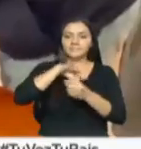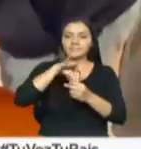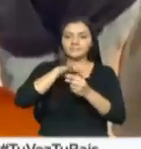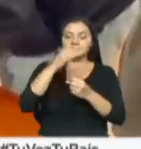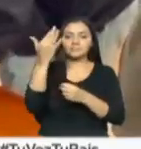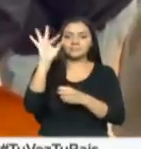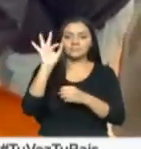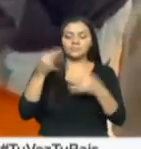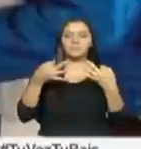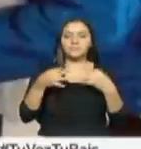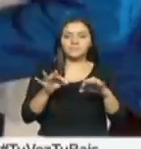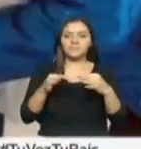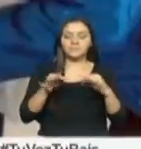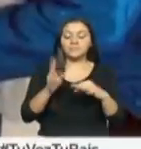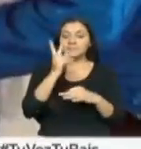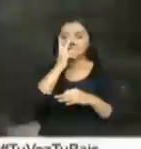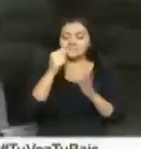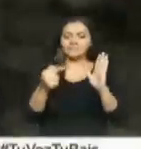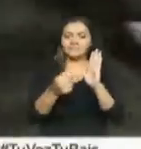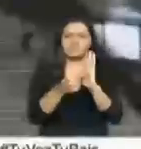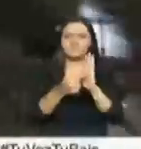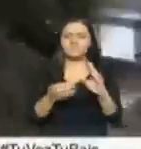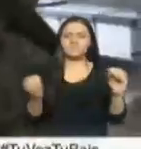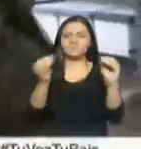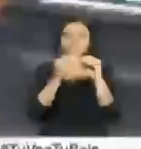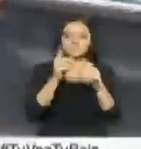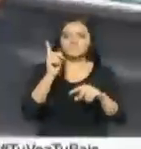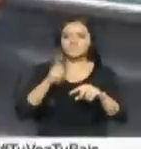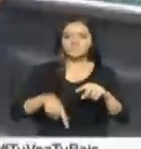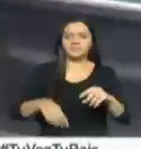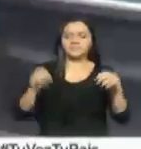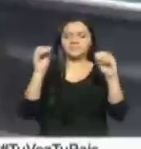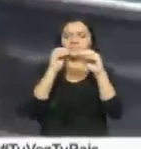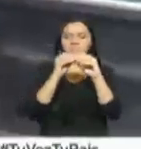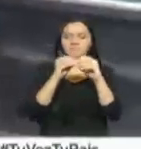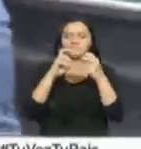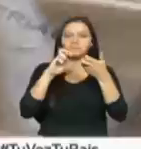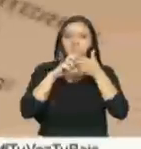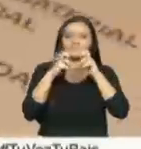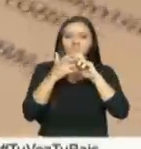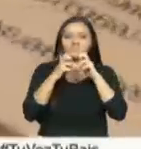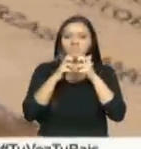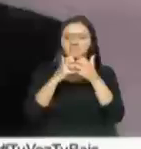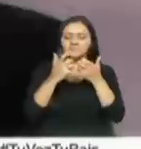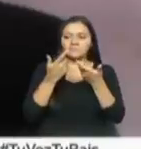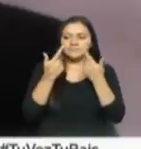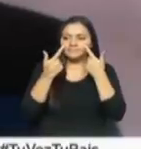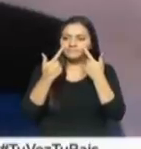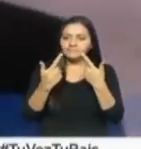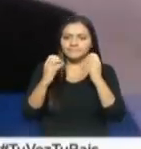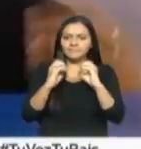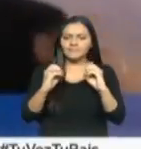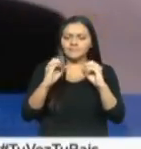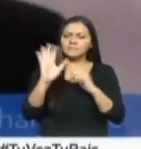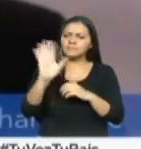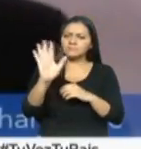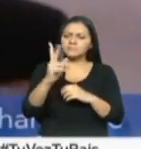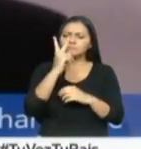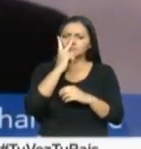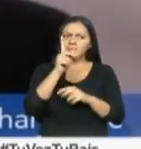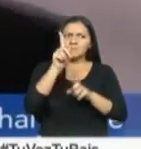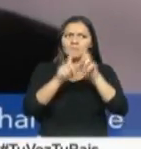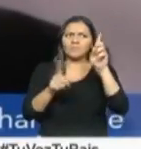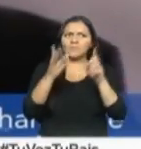de febrero pasado e indicó que no se puede permitir que se cuestione la cadena de custodia. Creo que hay que rechazar de forma